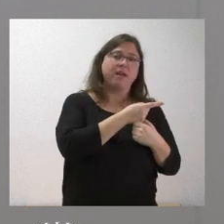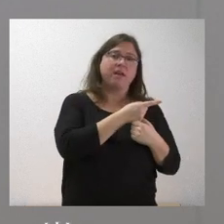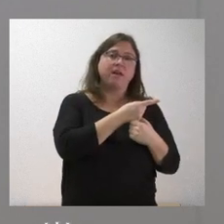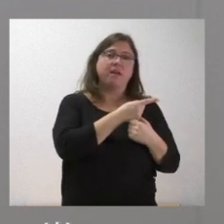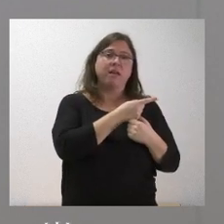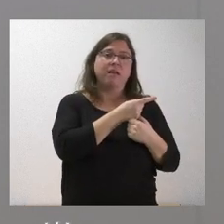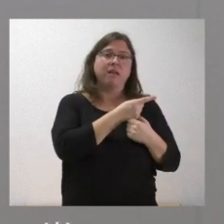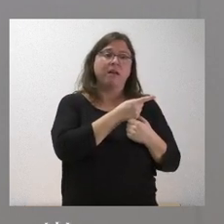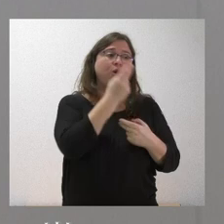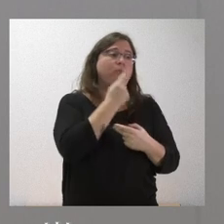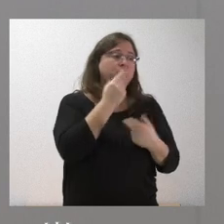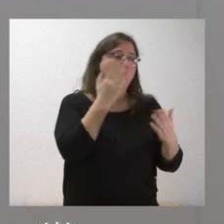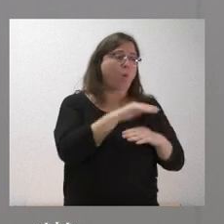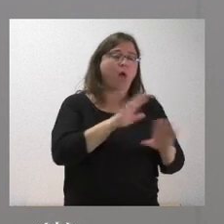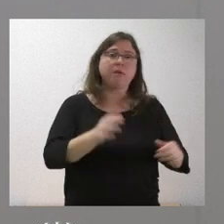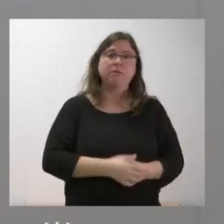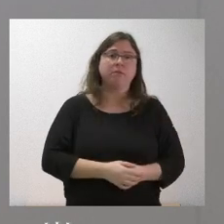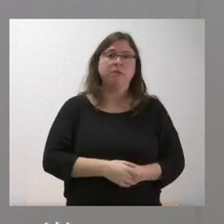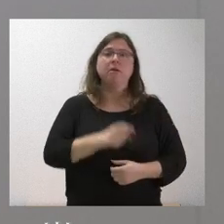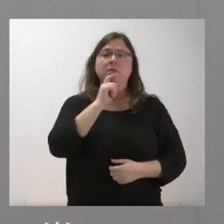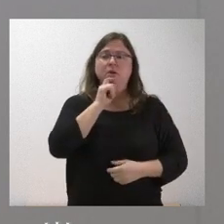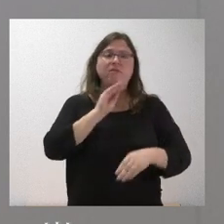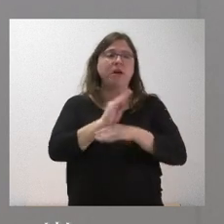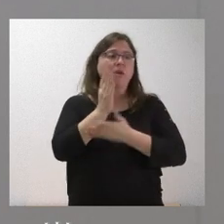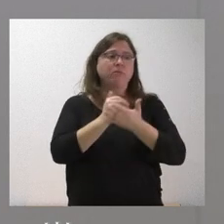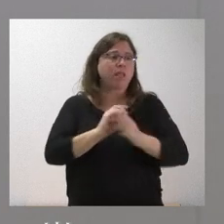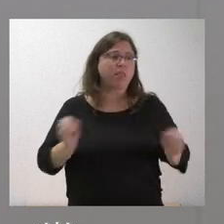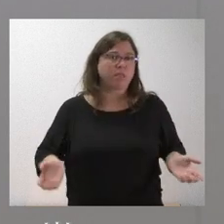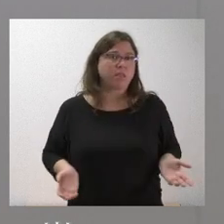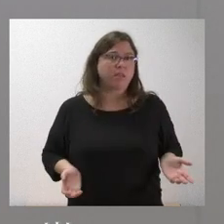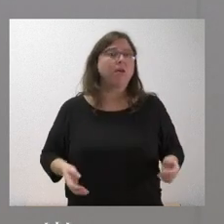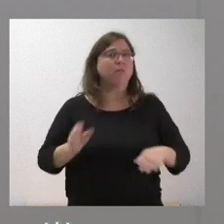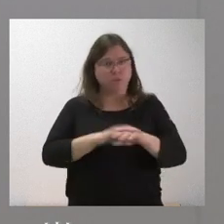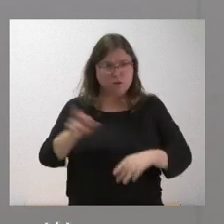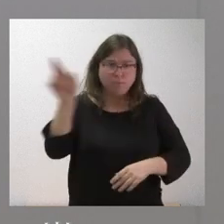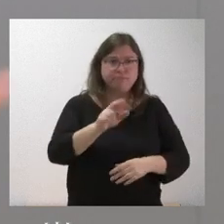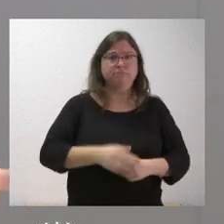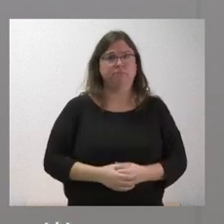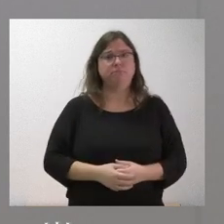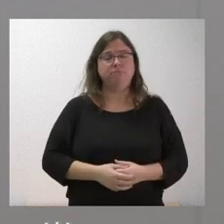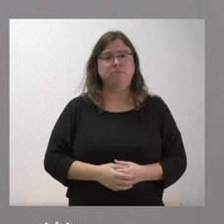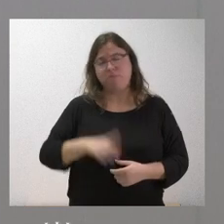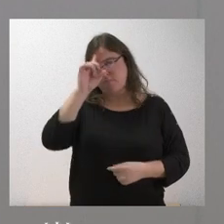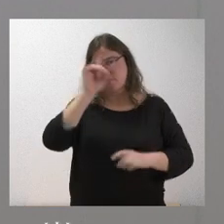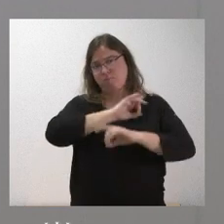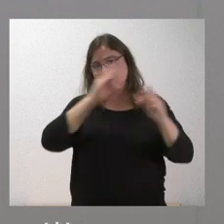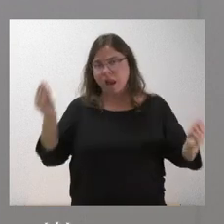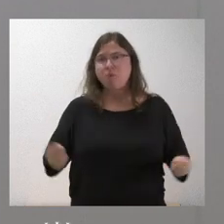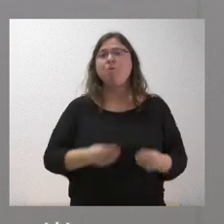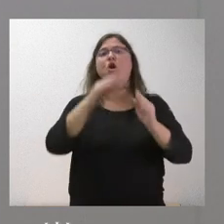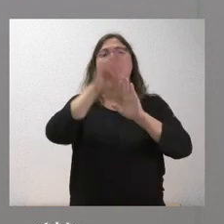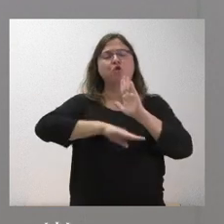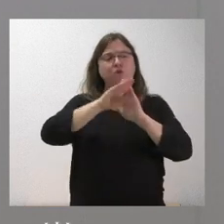apenas se asumen compromisos en términos de cómo se va a abordar la financiación autonómica Por eso tenemos que insistir Claro que vamos a mejorar las condiciones de los